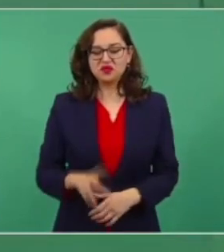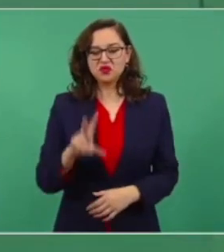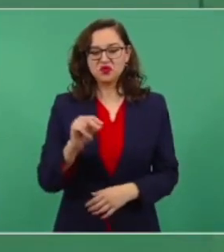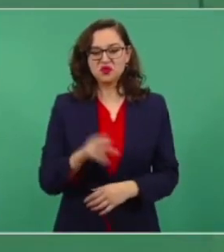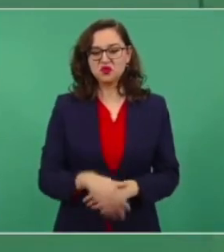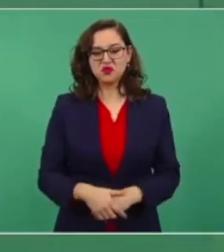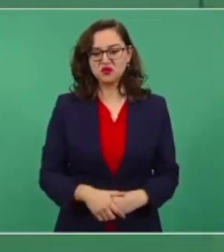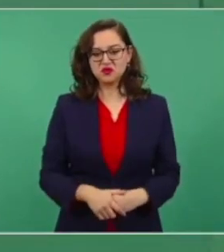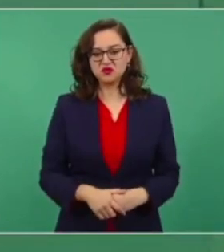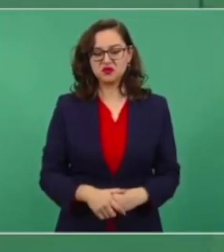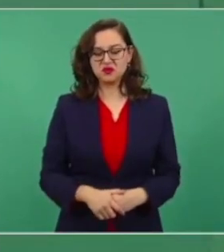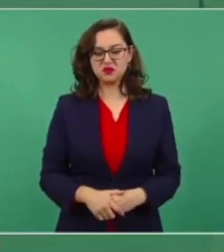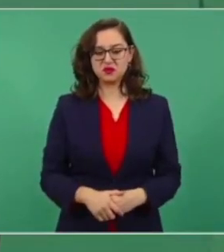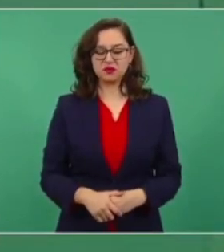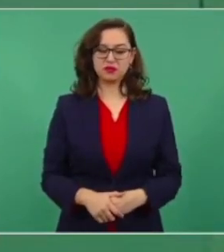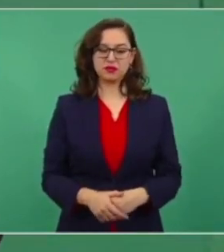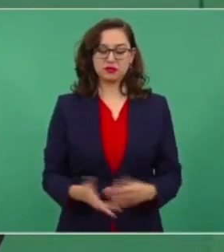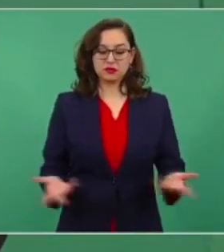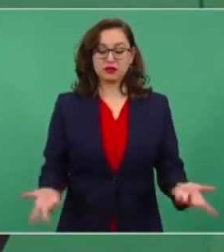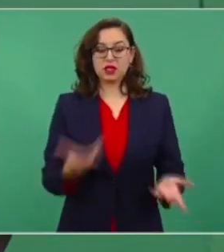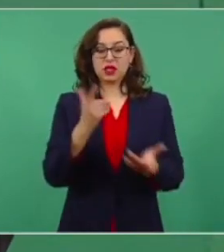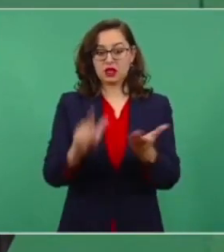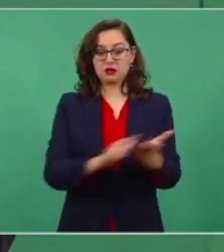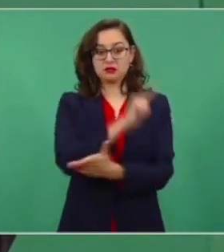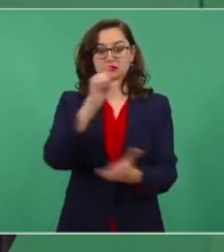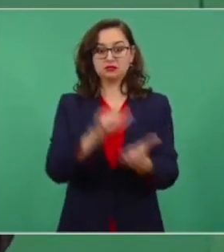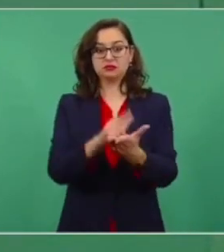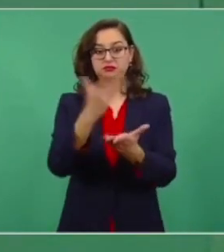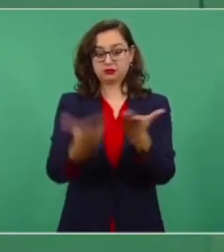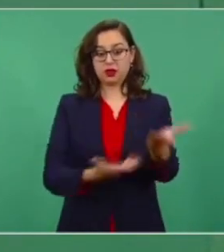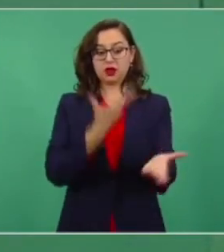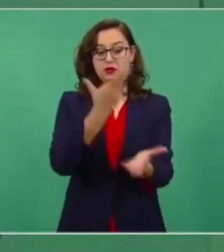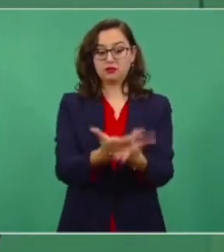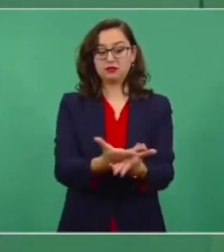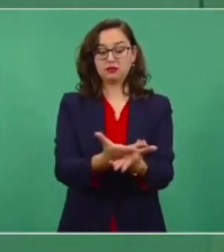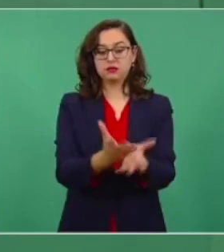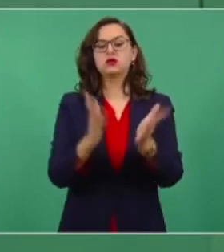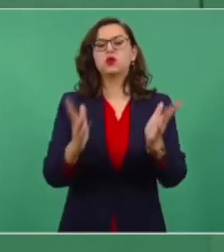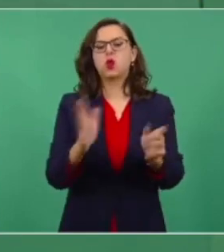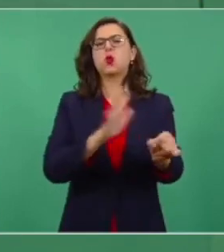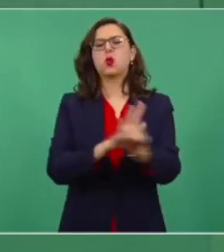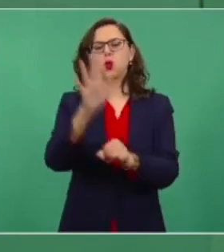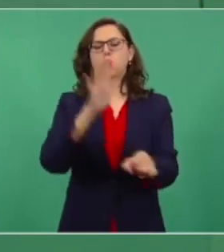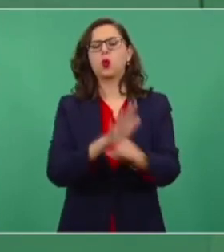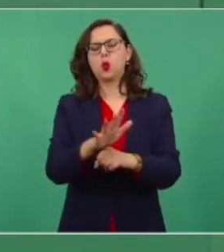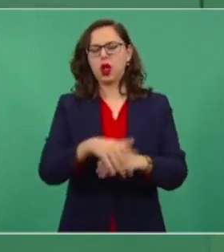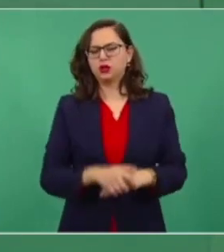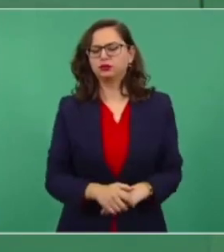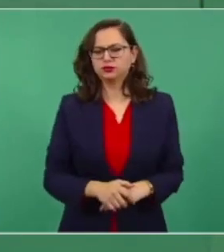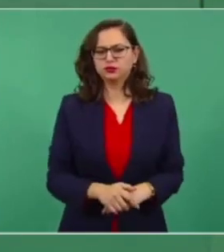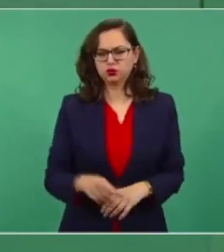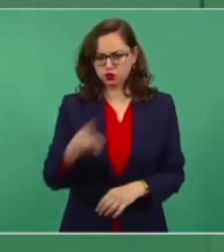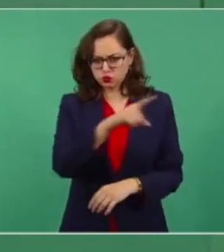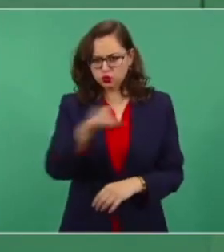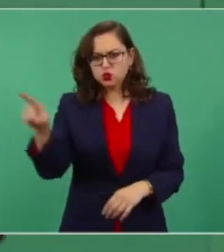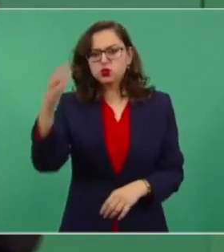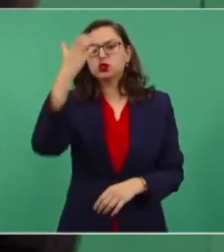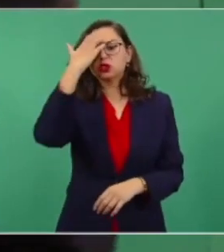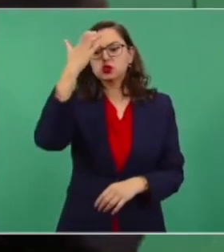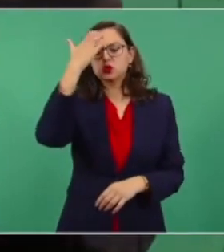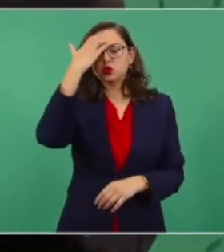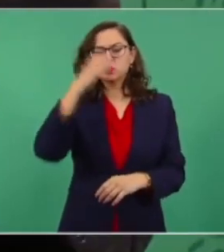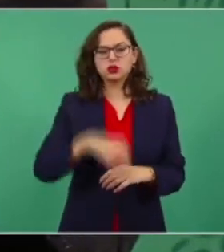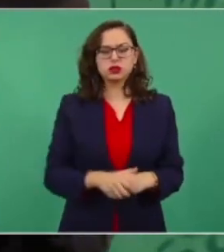El planteamiento que les estamos haciendo en la ley, en la reforma constitucional, que el